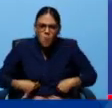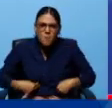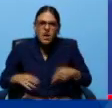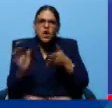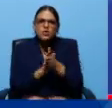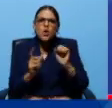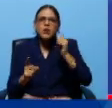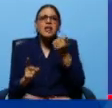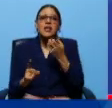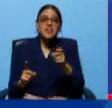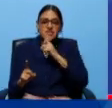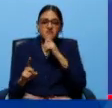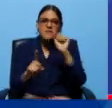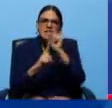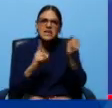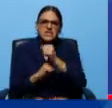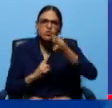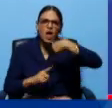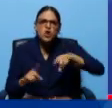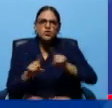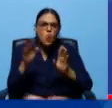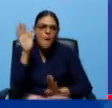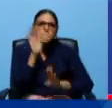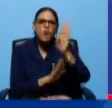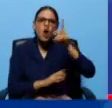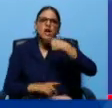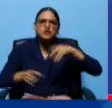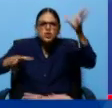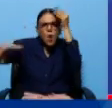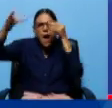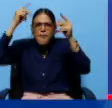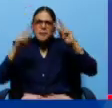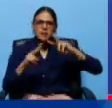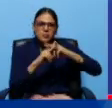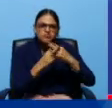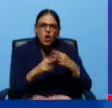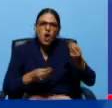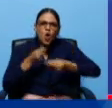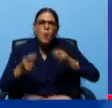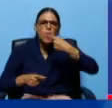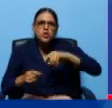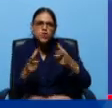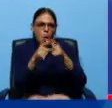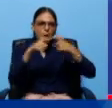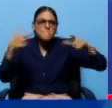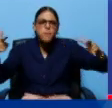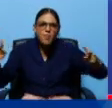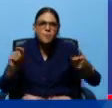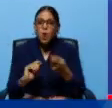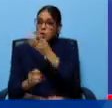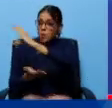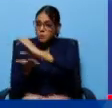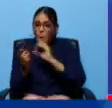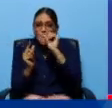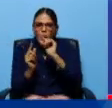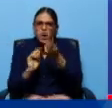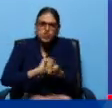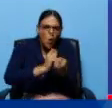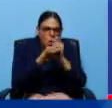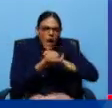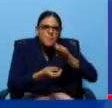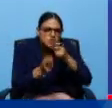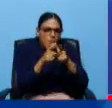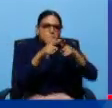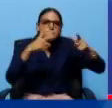las dificultades nos crecimos. Y aprendimos el método para hacer muchísimo, muchísimo más con